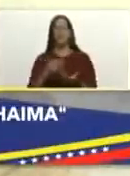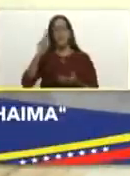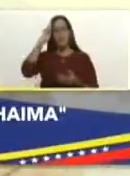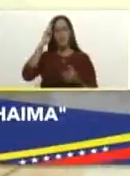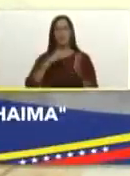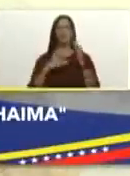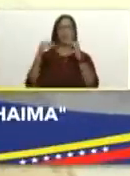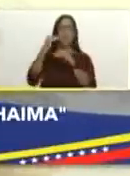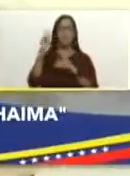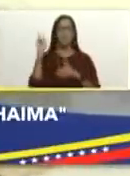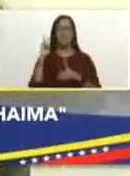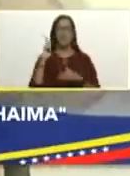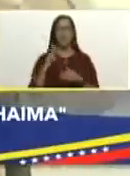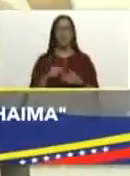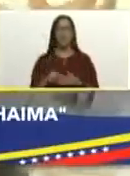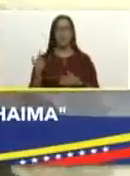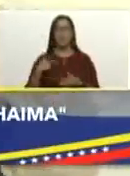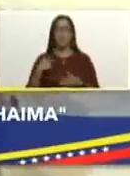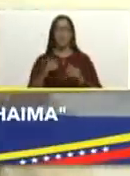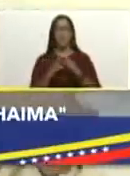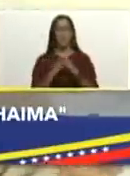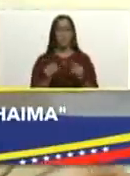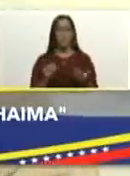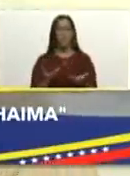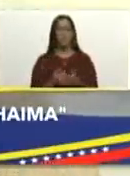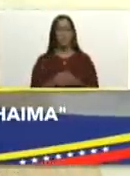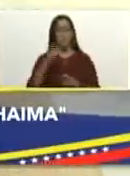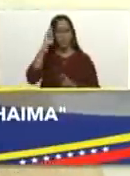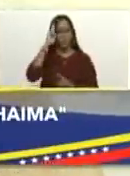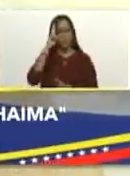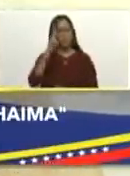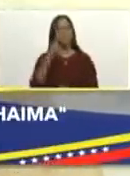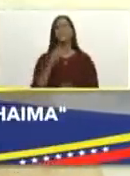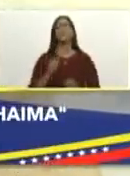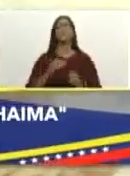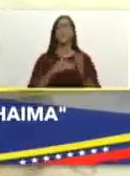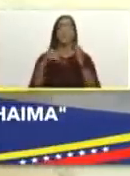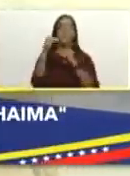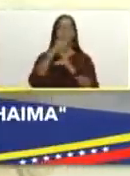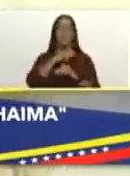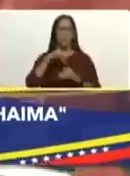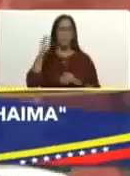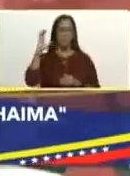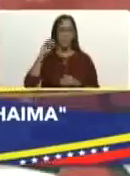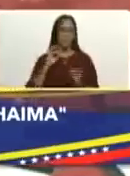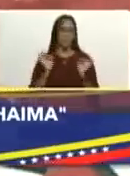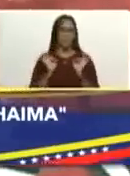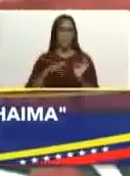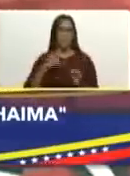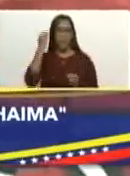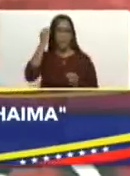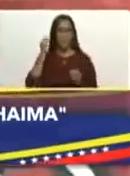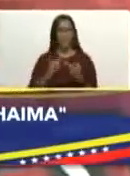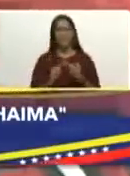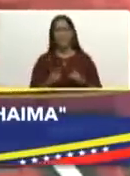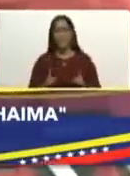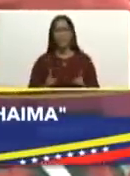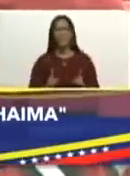Venezuela. Tenemos todos una causa superior, nuestra patria. Nadie puede pensar de manera